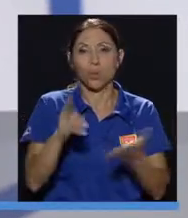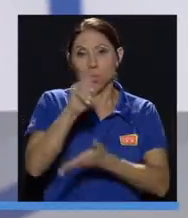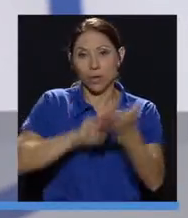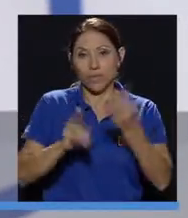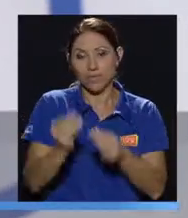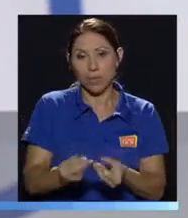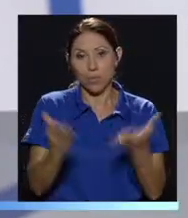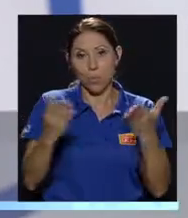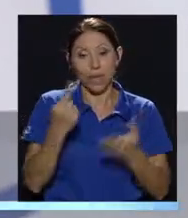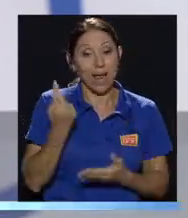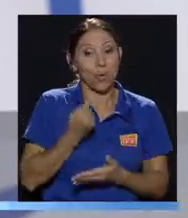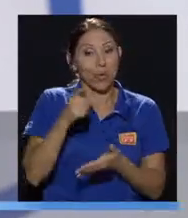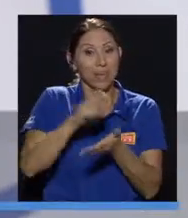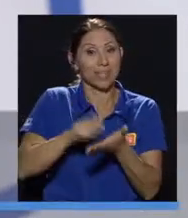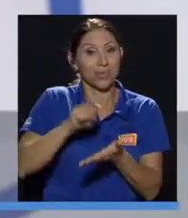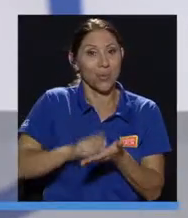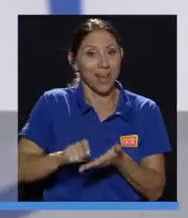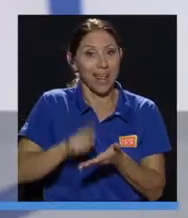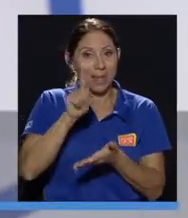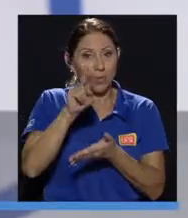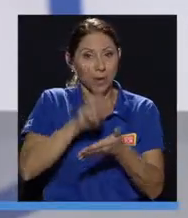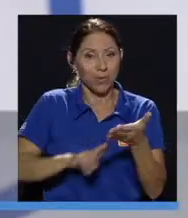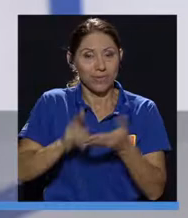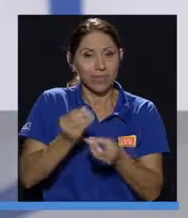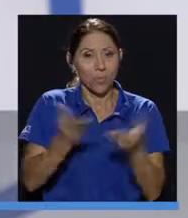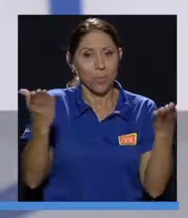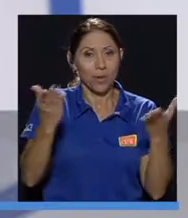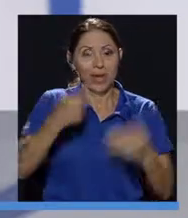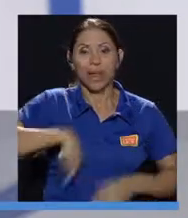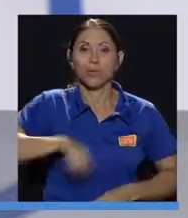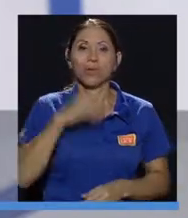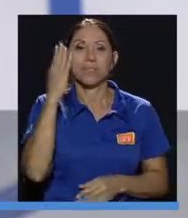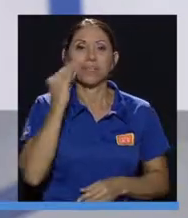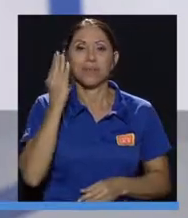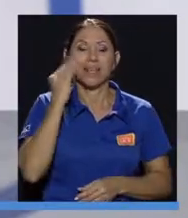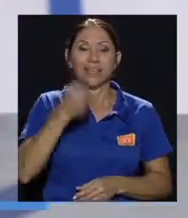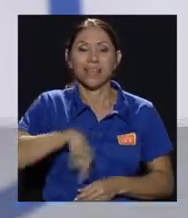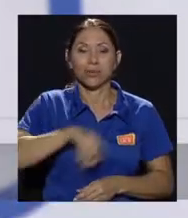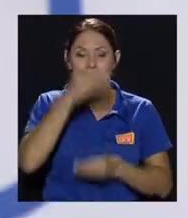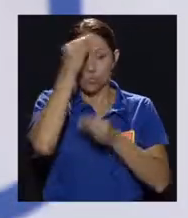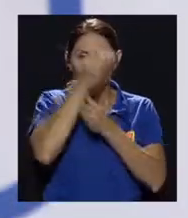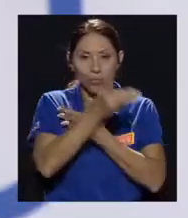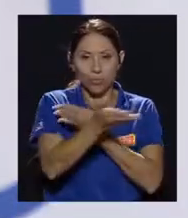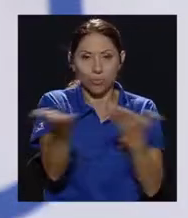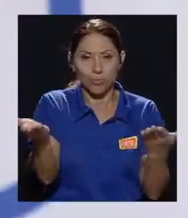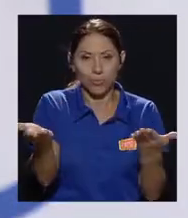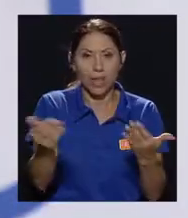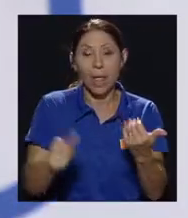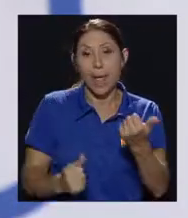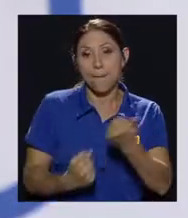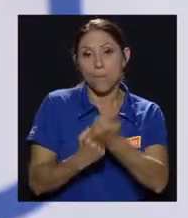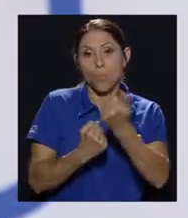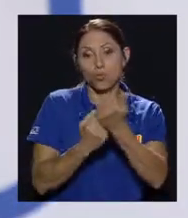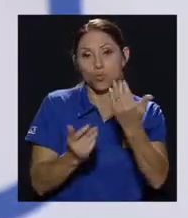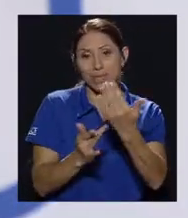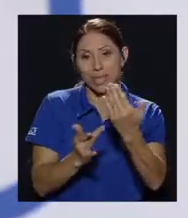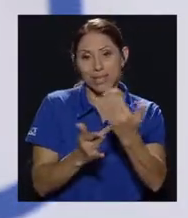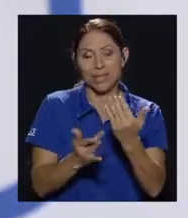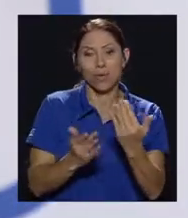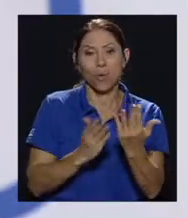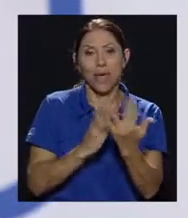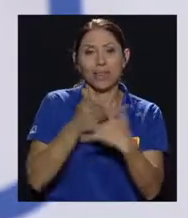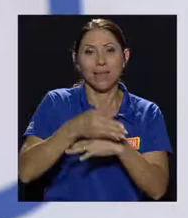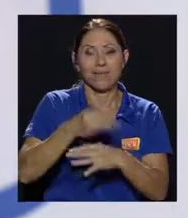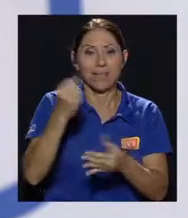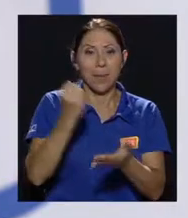Pública de Nutrición, ¿cierto?, transferimos nuestra experiencia. En el caso del programa Apoyo Técnico, tenemos a través